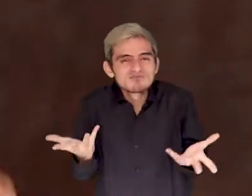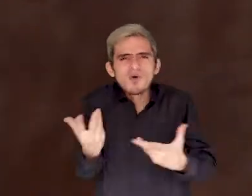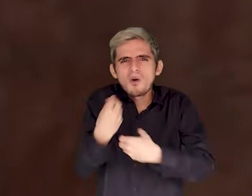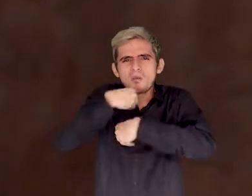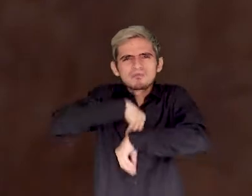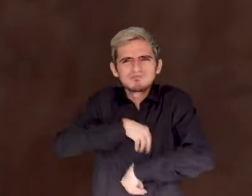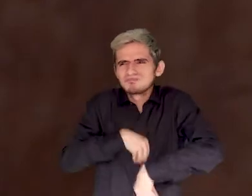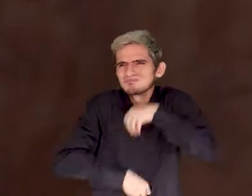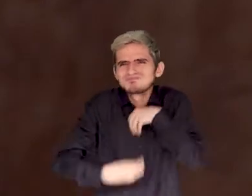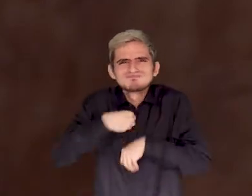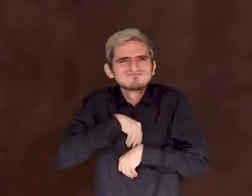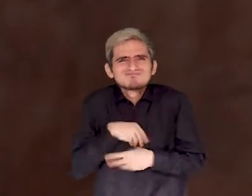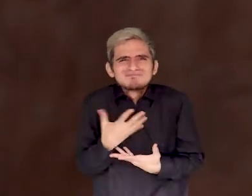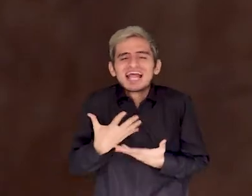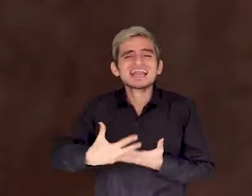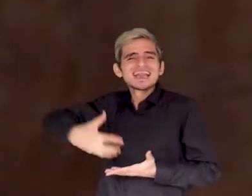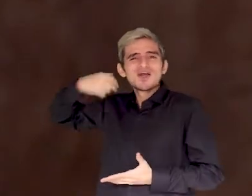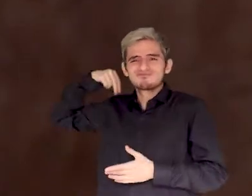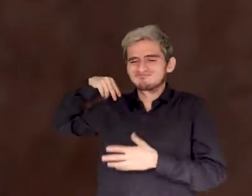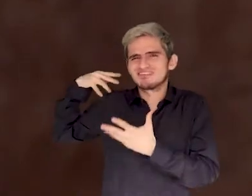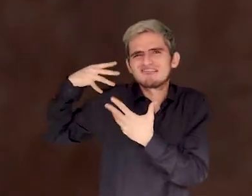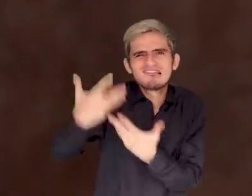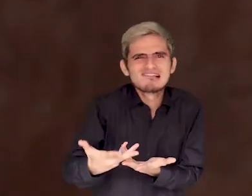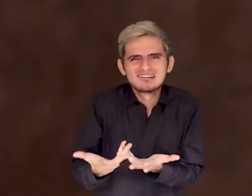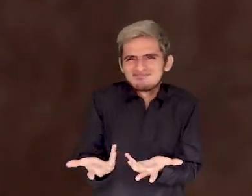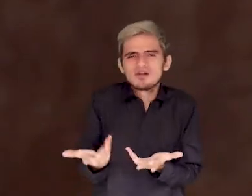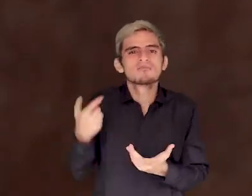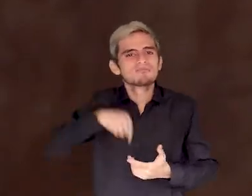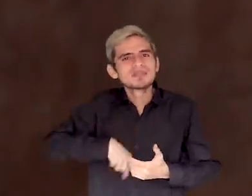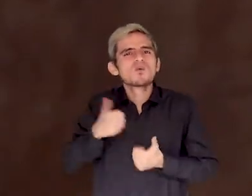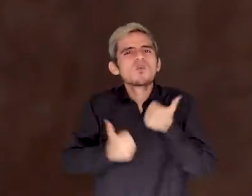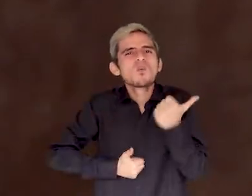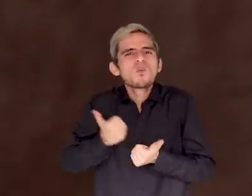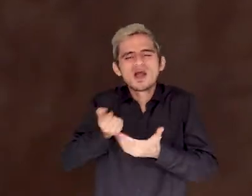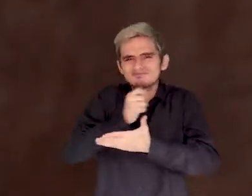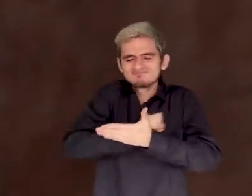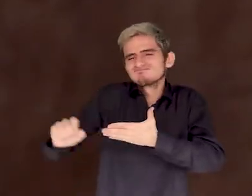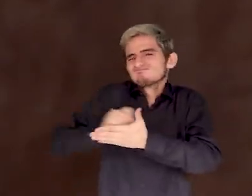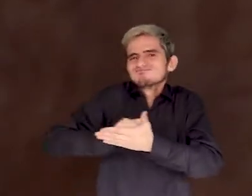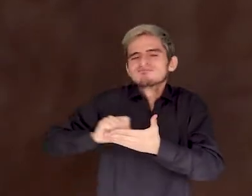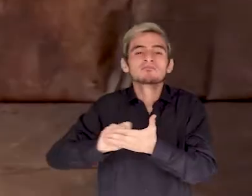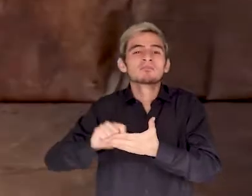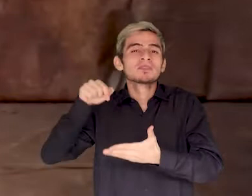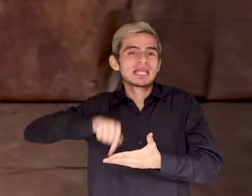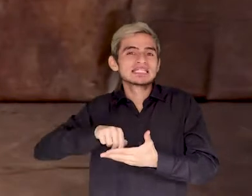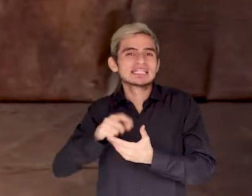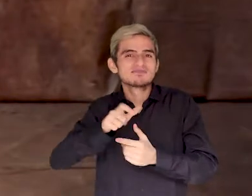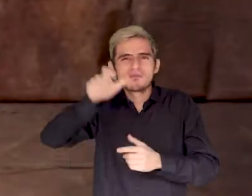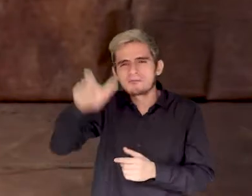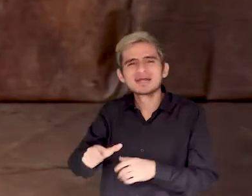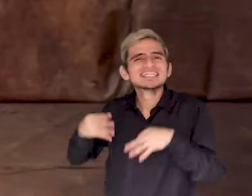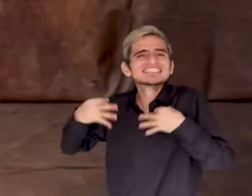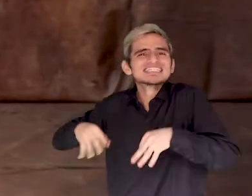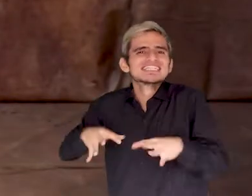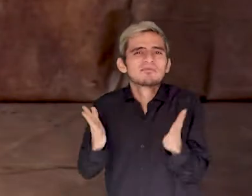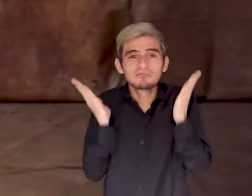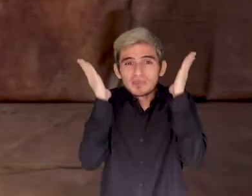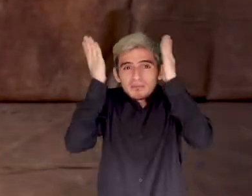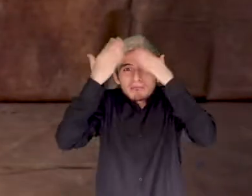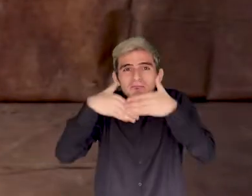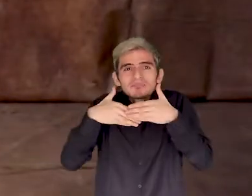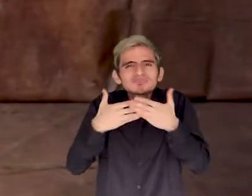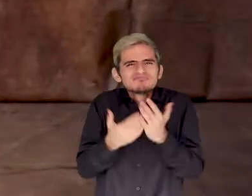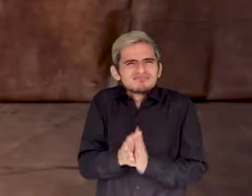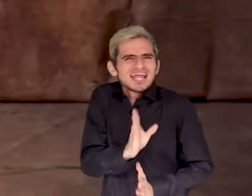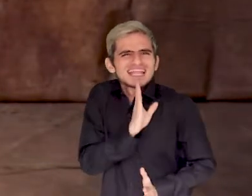inmiscuida en nuestras raíces. Entonces, yo escribo sobre el anónimo al que a nadie le importa, escribo